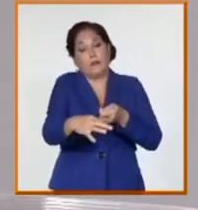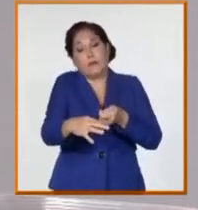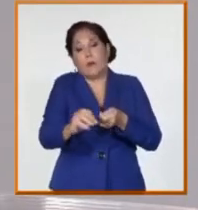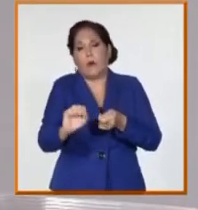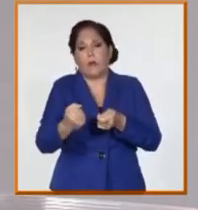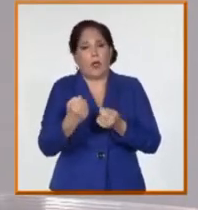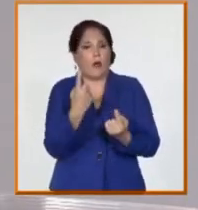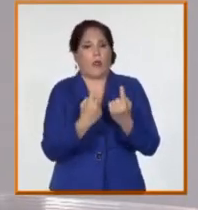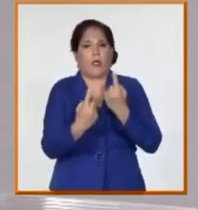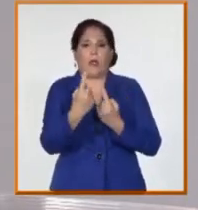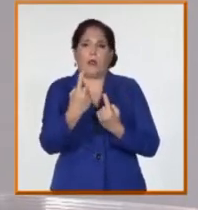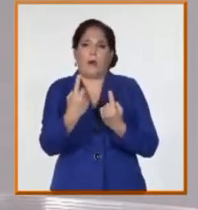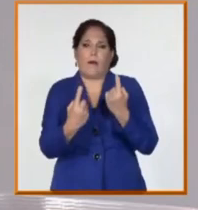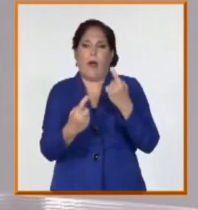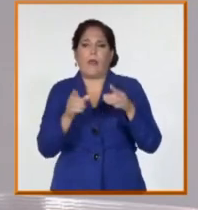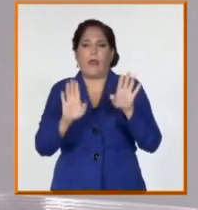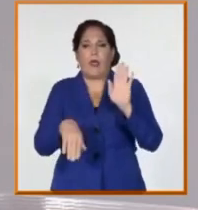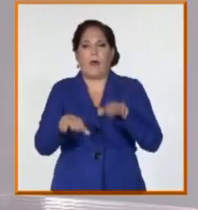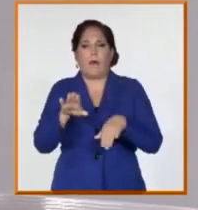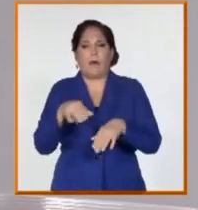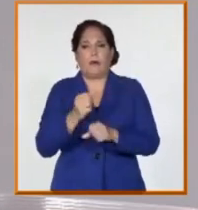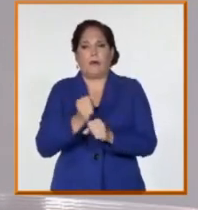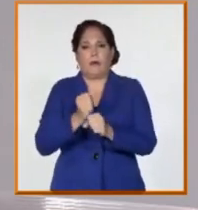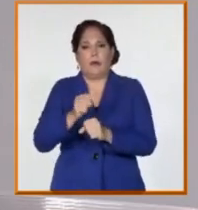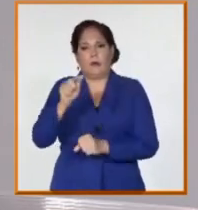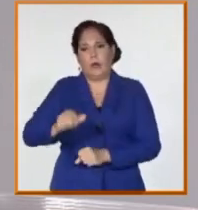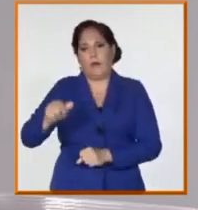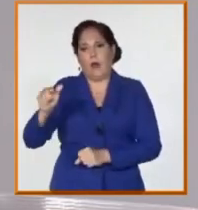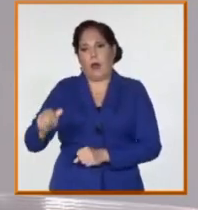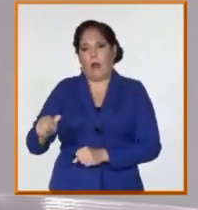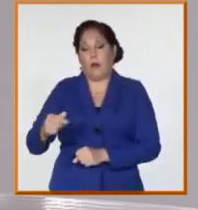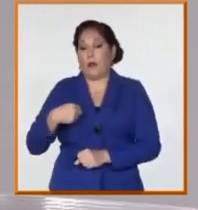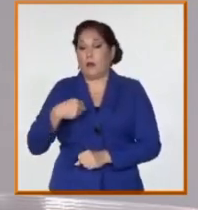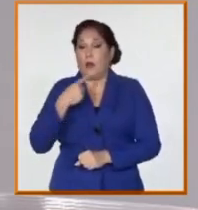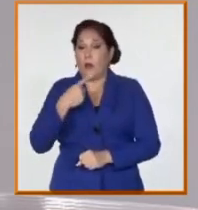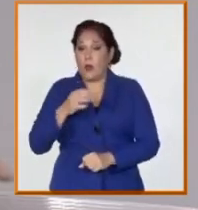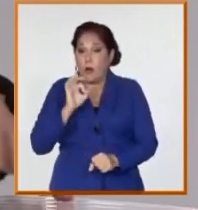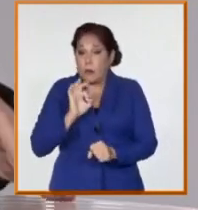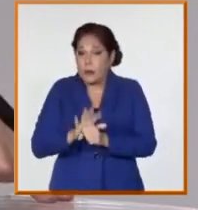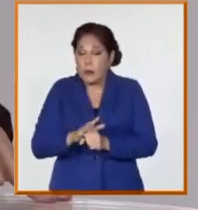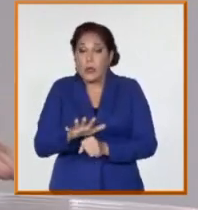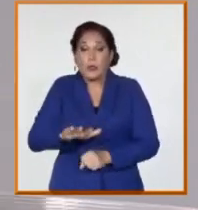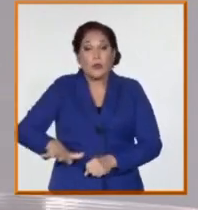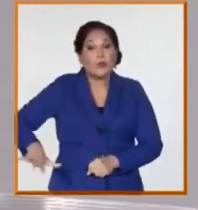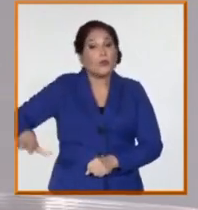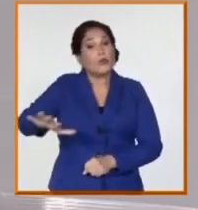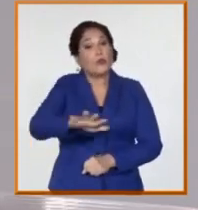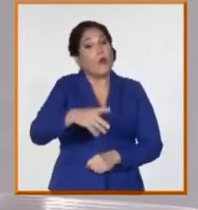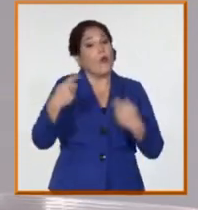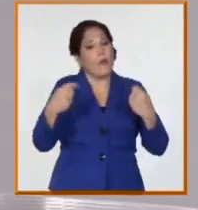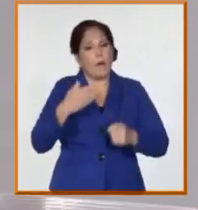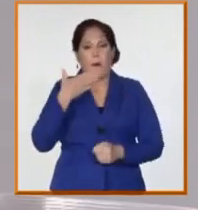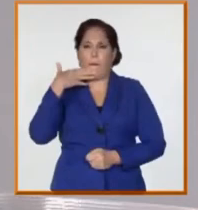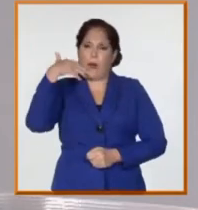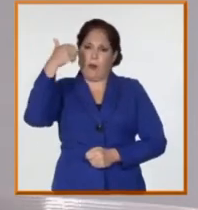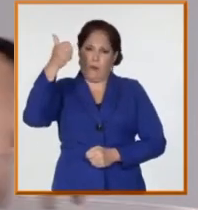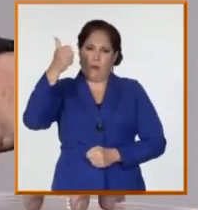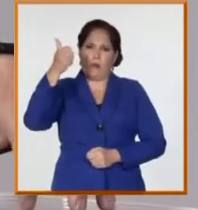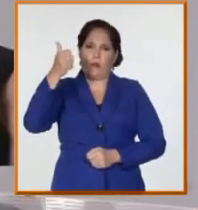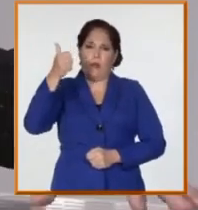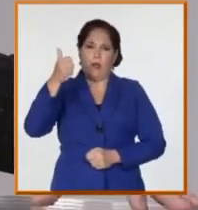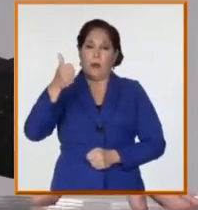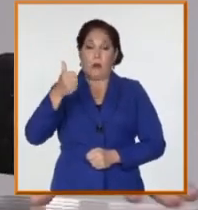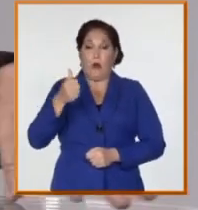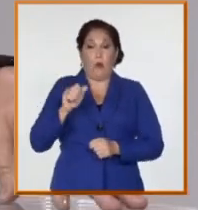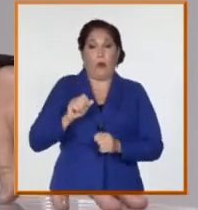alternativas que pudiéramos hacer con Esos trabajadores porque como bien dije al principio todos tenemos que beneficiarnos porque no puede